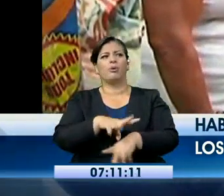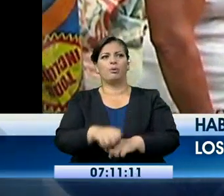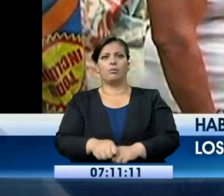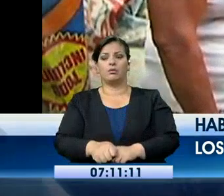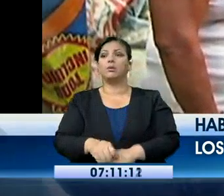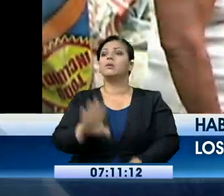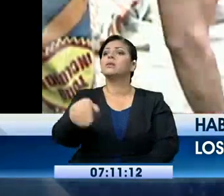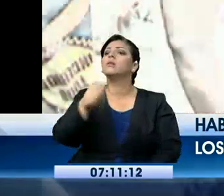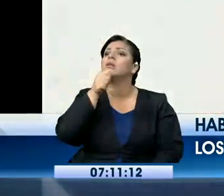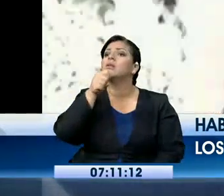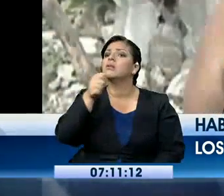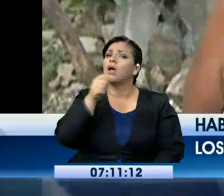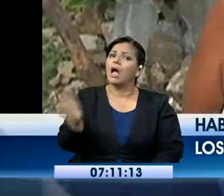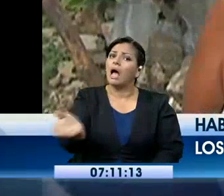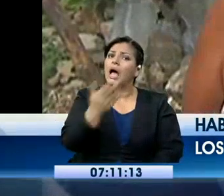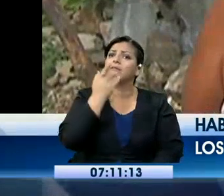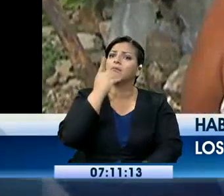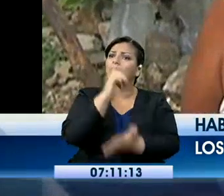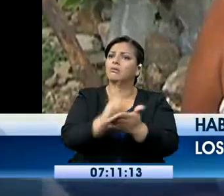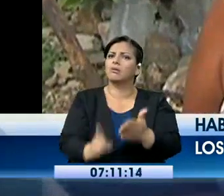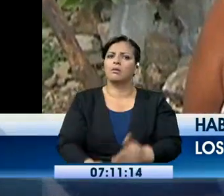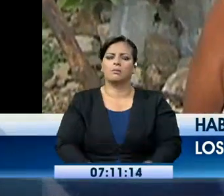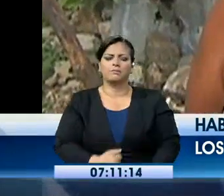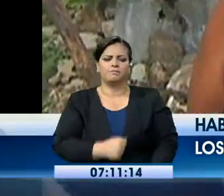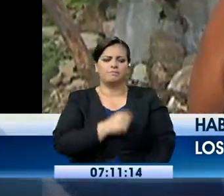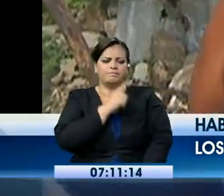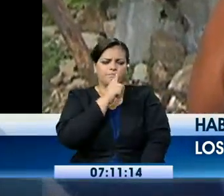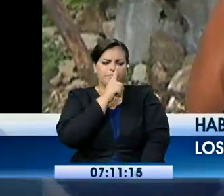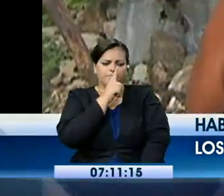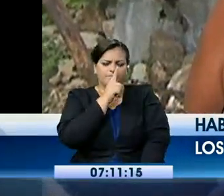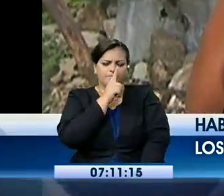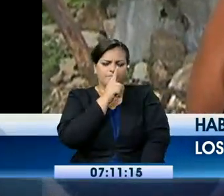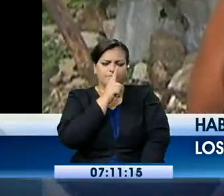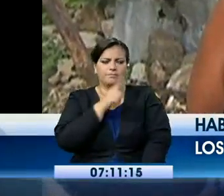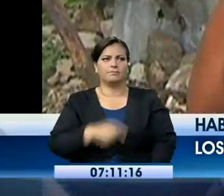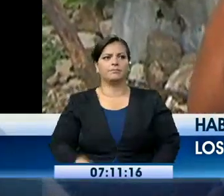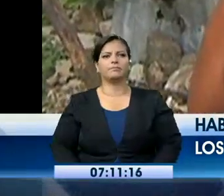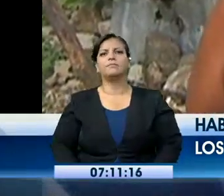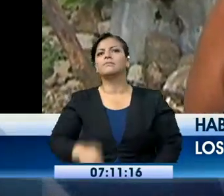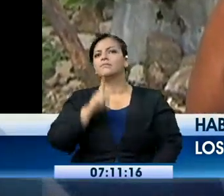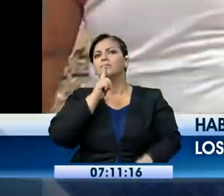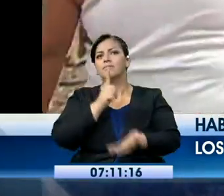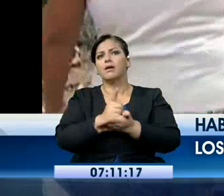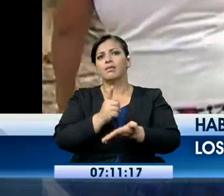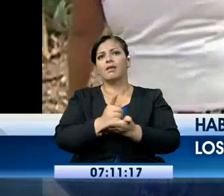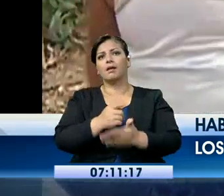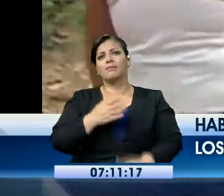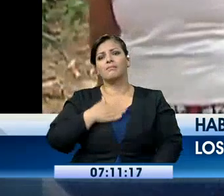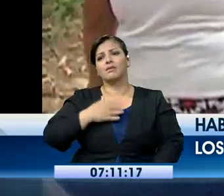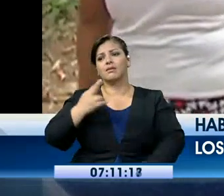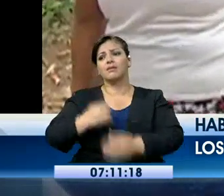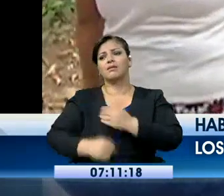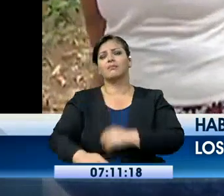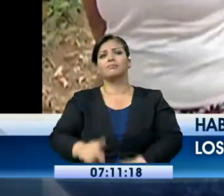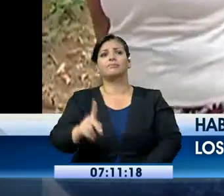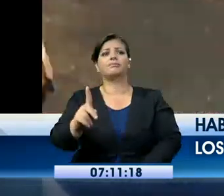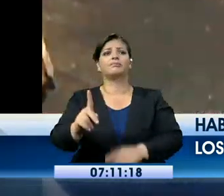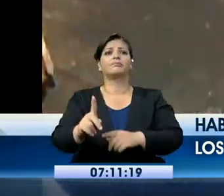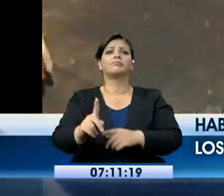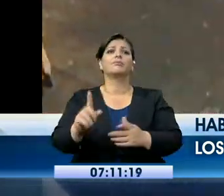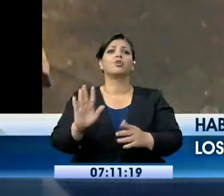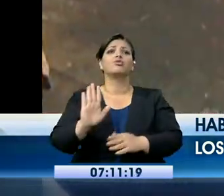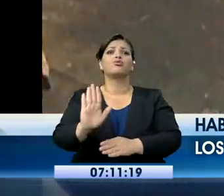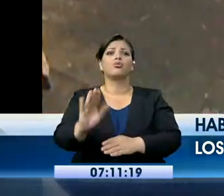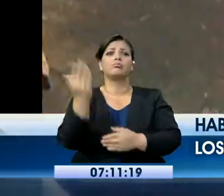a denunciar. Sí, en la televisión a mi hijo le robaron, recién sacadito. Se metieron pues por los huecos que